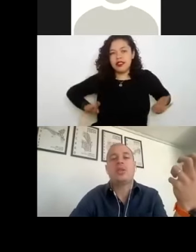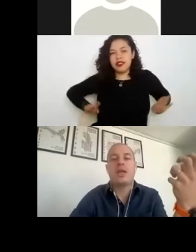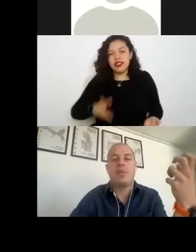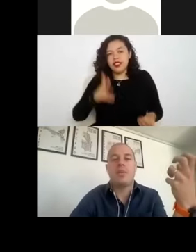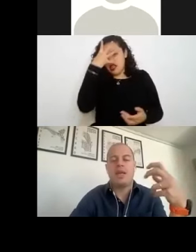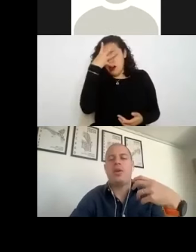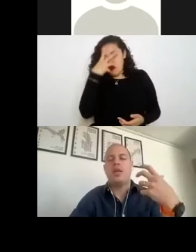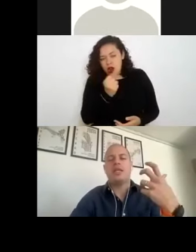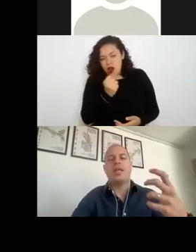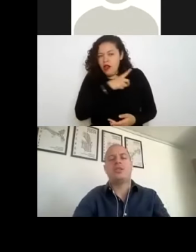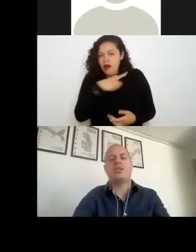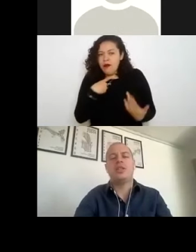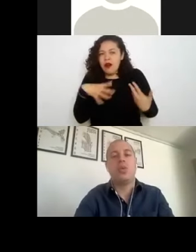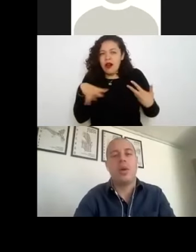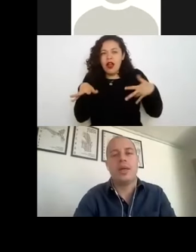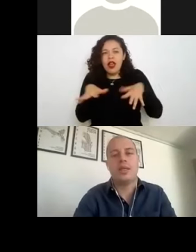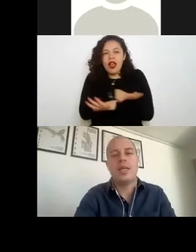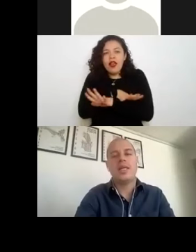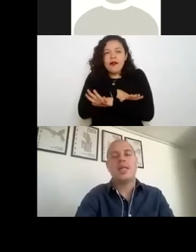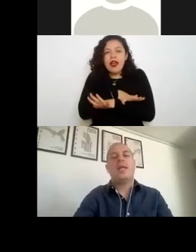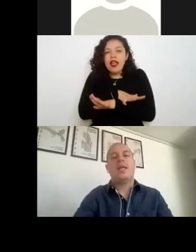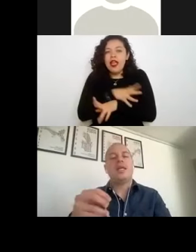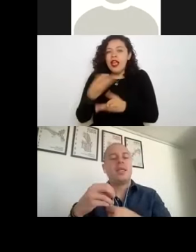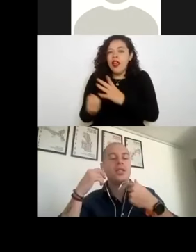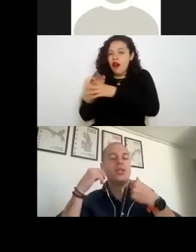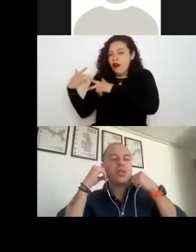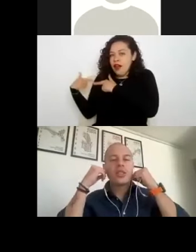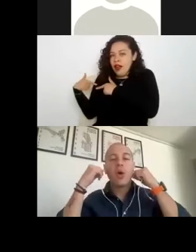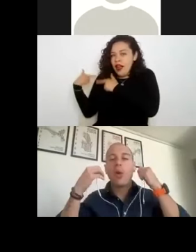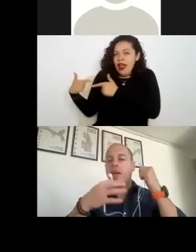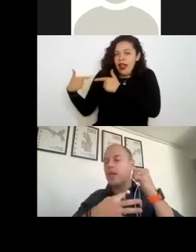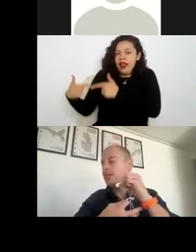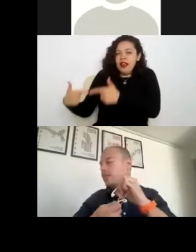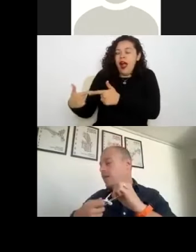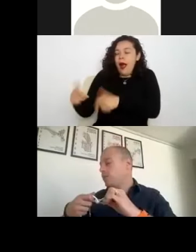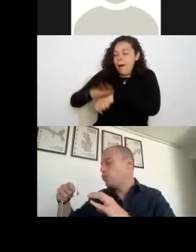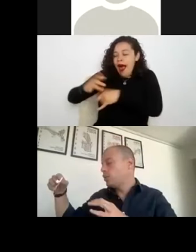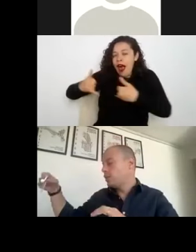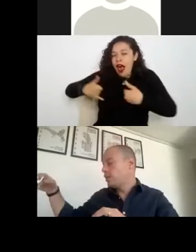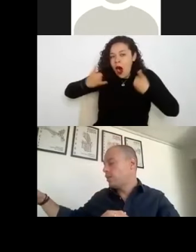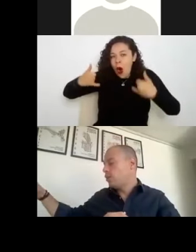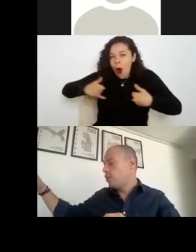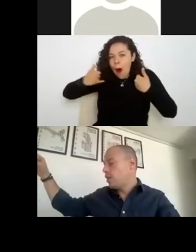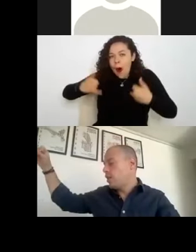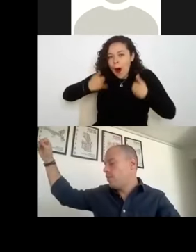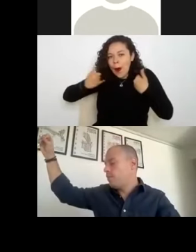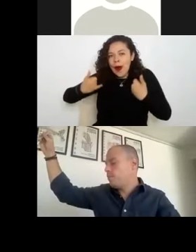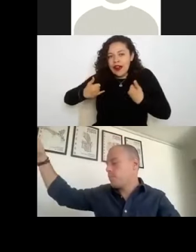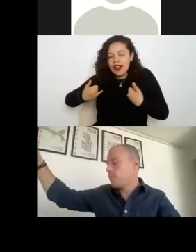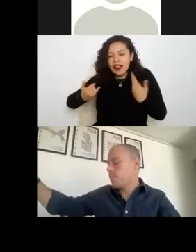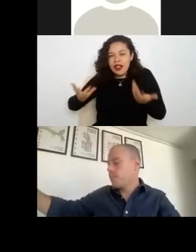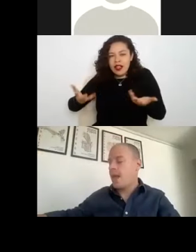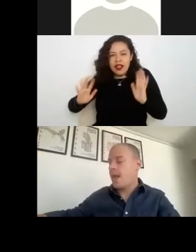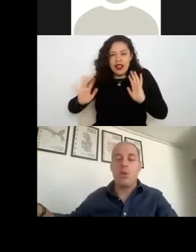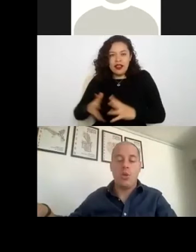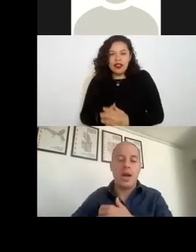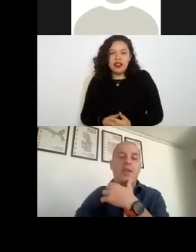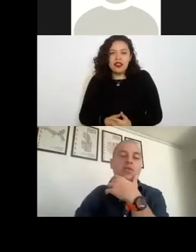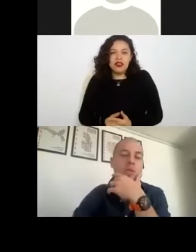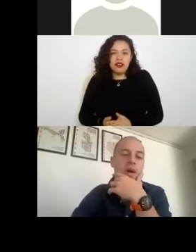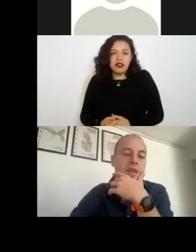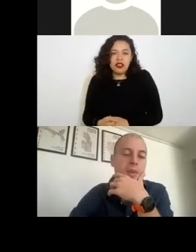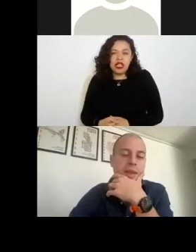tenemos que cambiar y que hoy las generaciones nuevas, las generaciones más jóvenes ya traen mucho ese sentido de